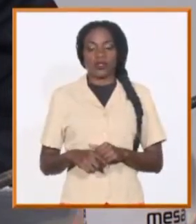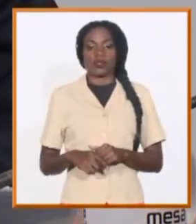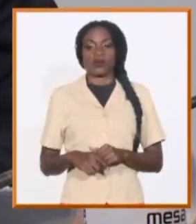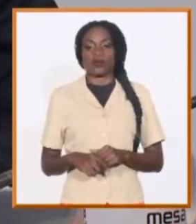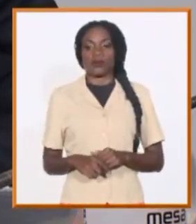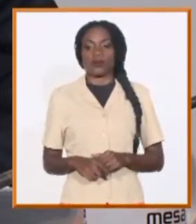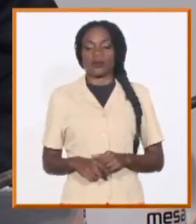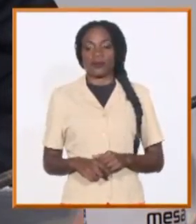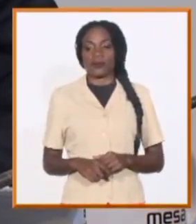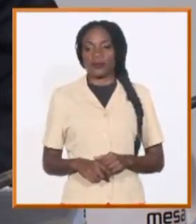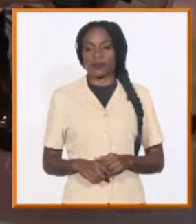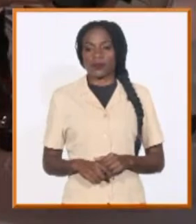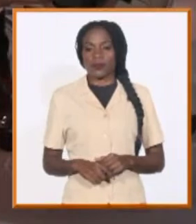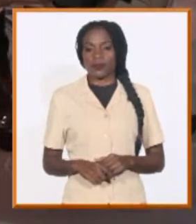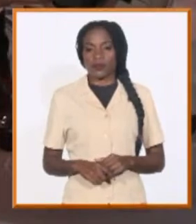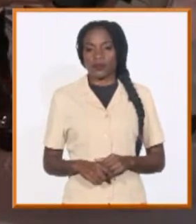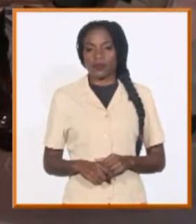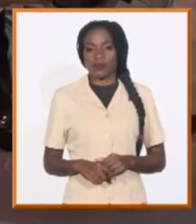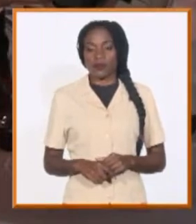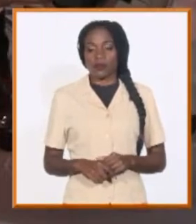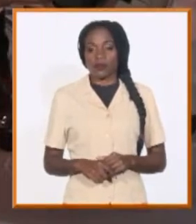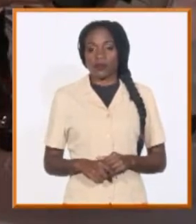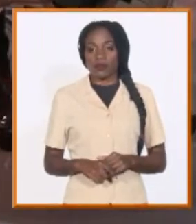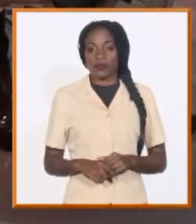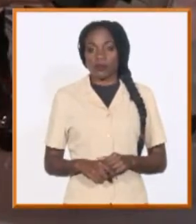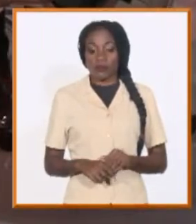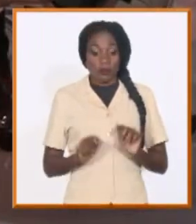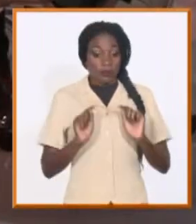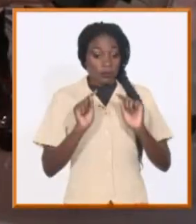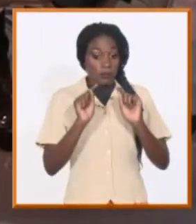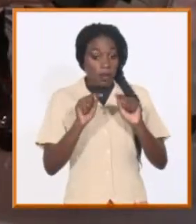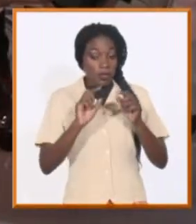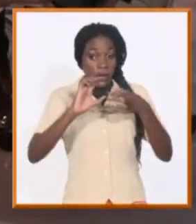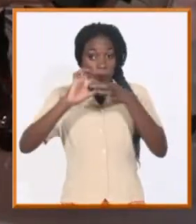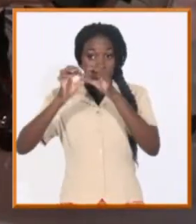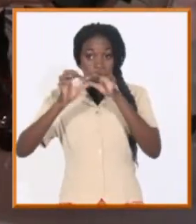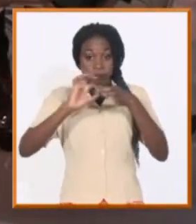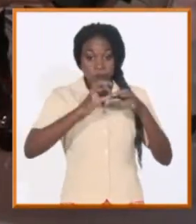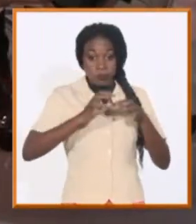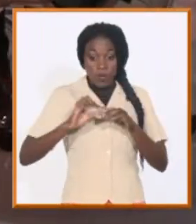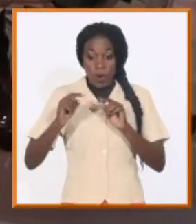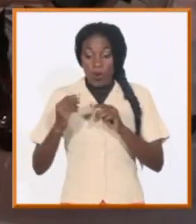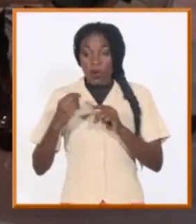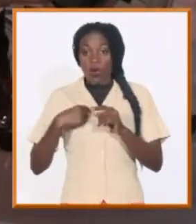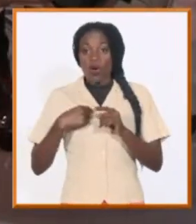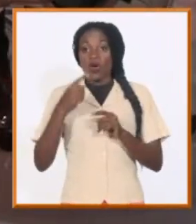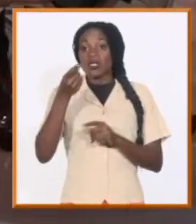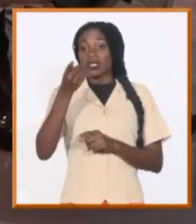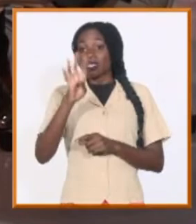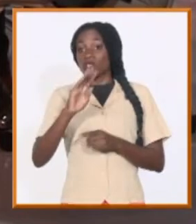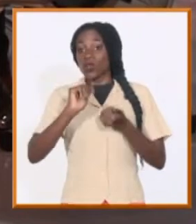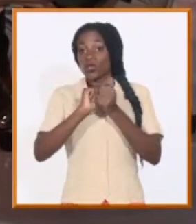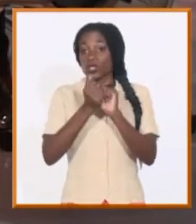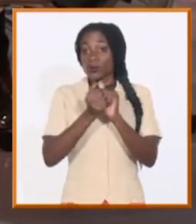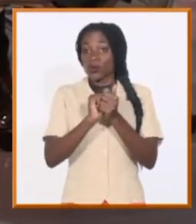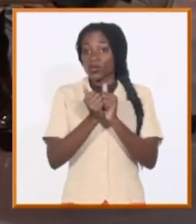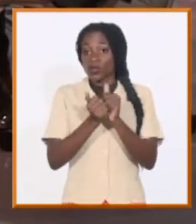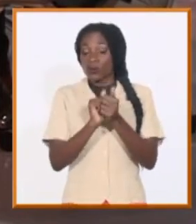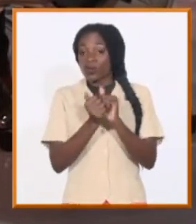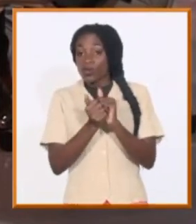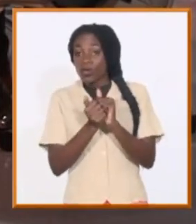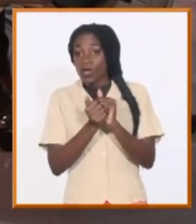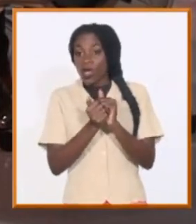Juegos. Y que es parte de ese contexto que nos enfrentamos hoy. Es parte de ese contexto. Y 14 atletas compitieron por 7